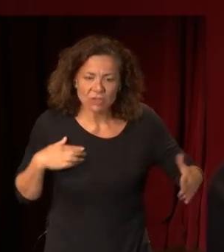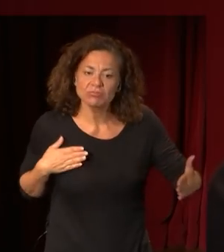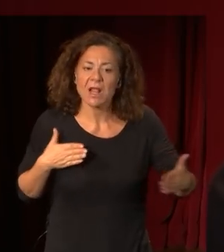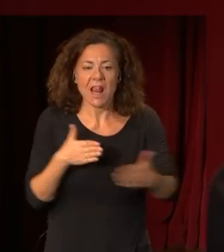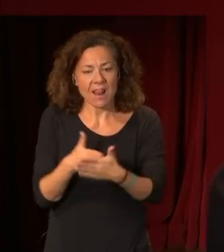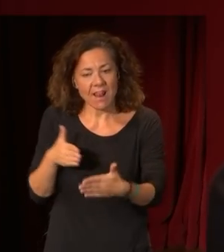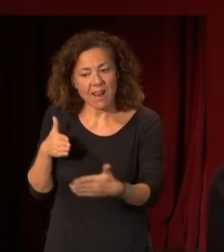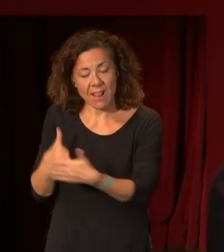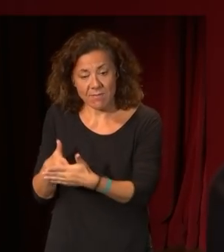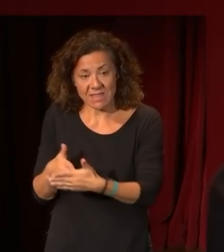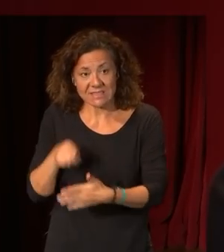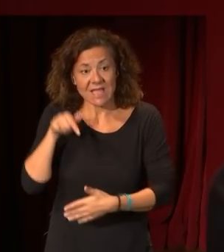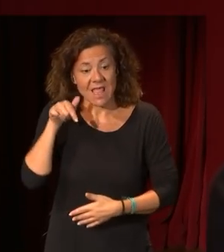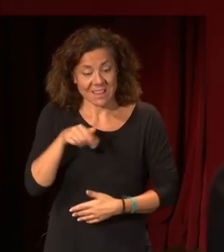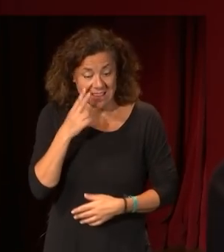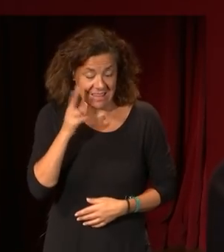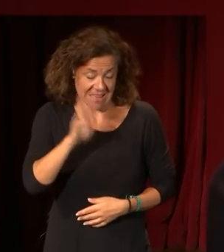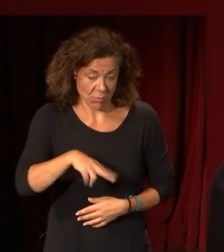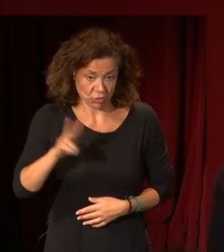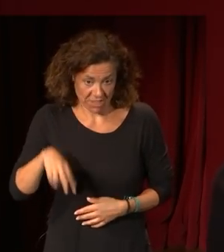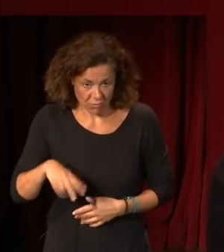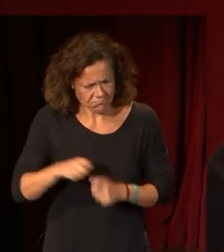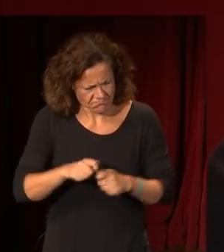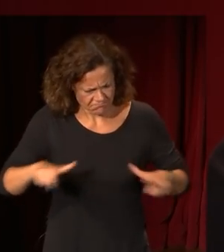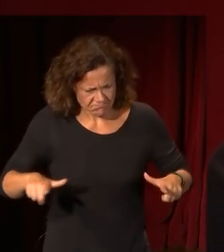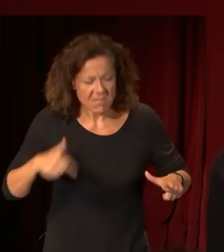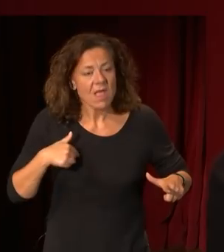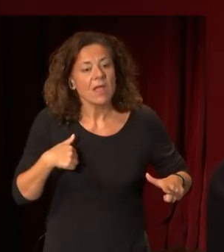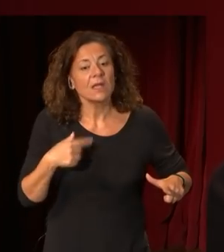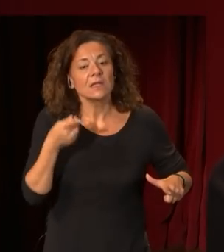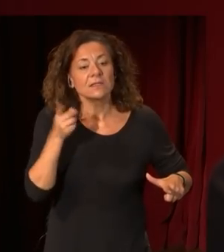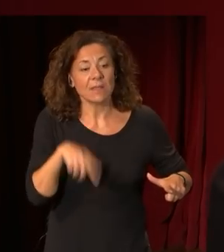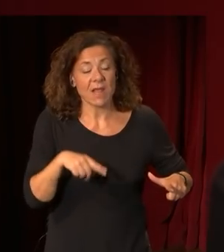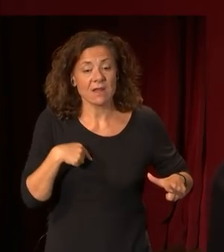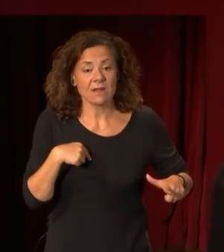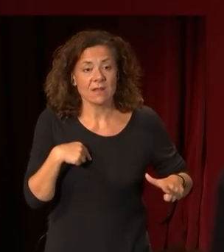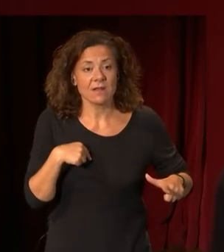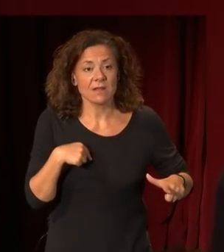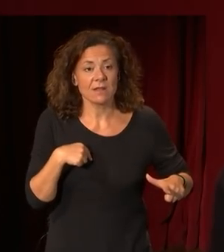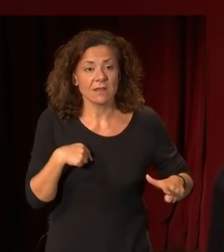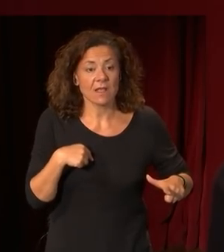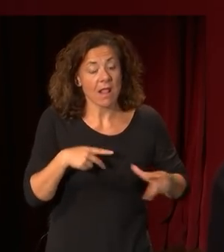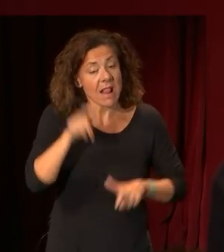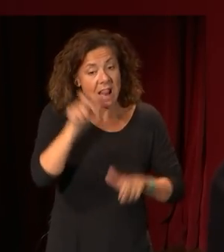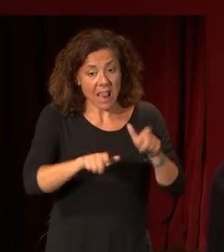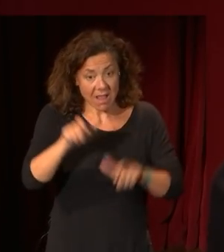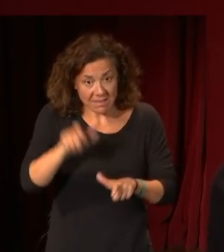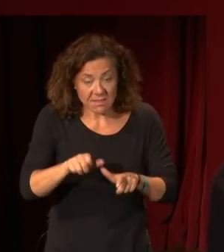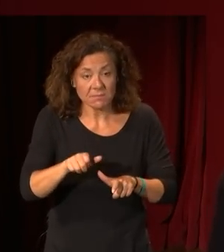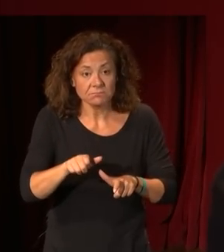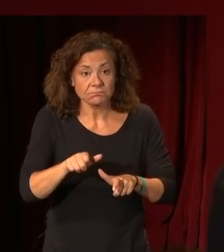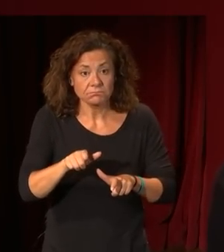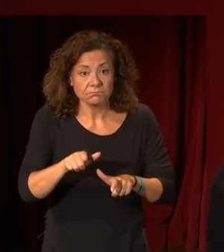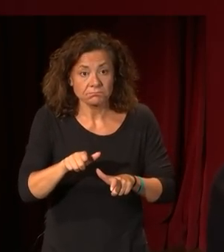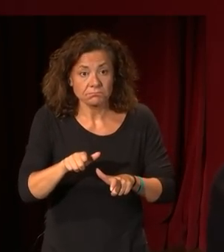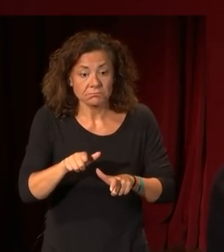de el museo y también en este sentido los horizontes mentales y visuales de sus